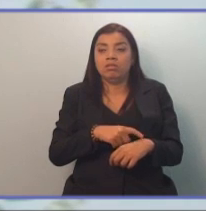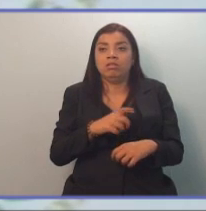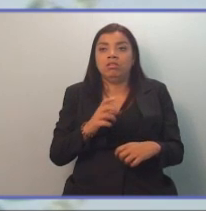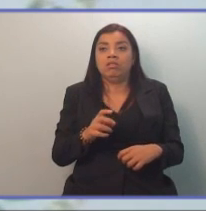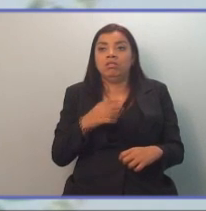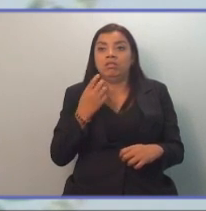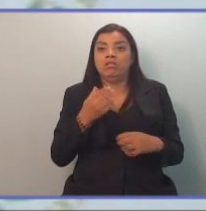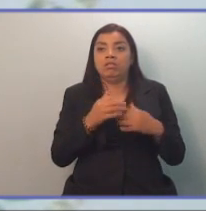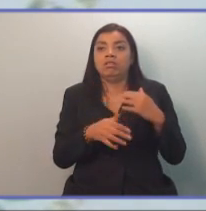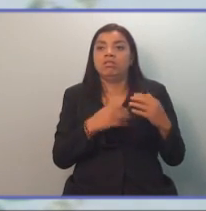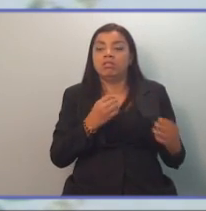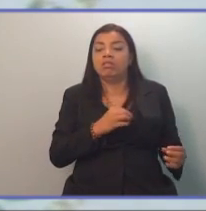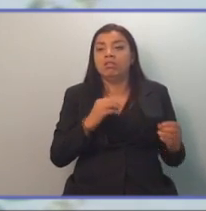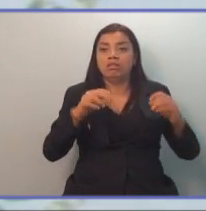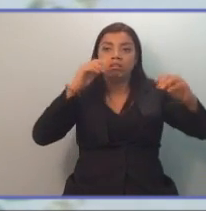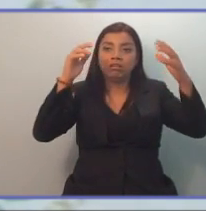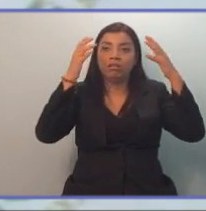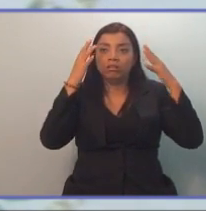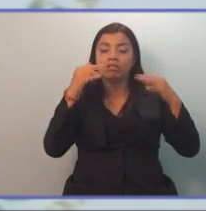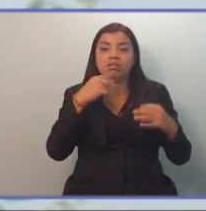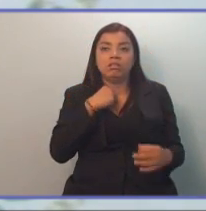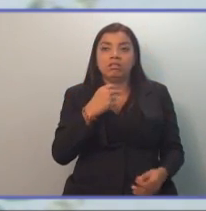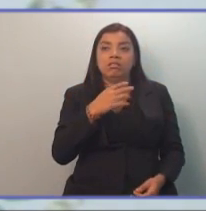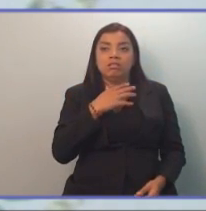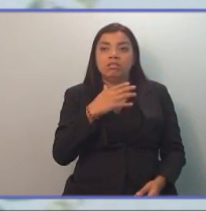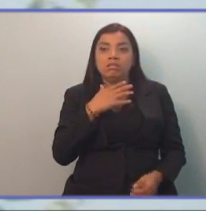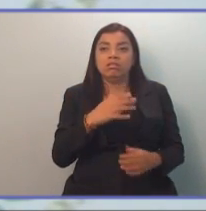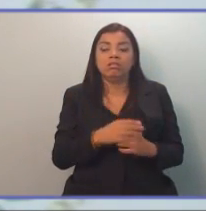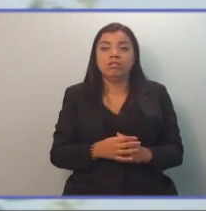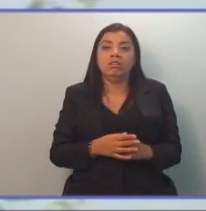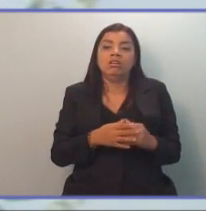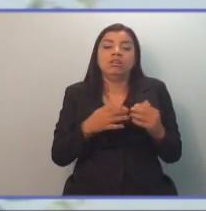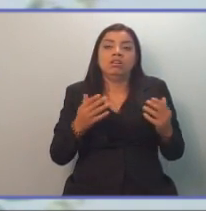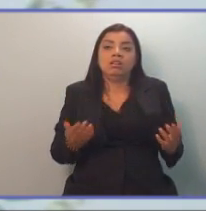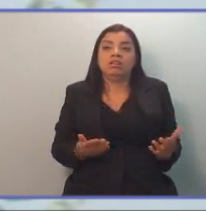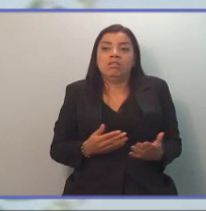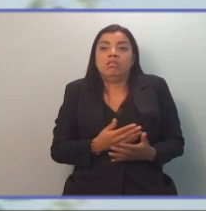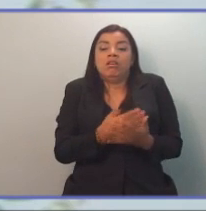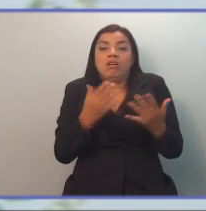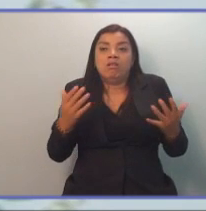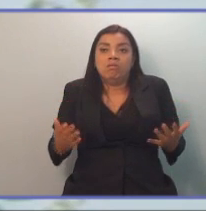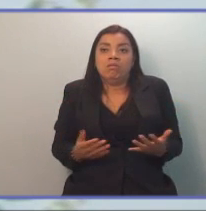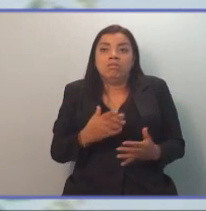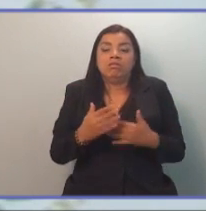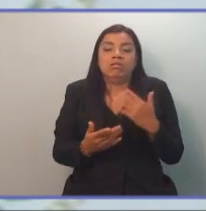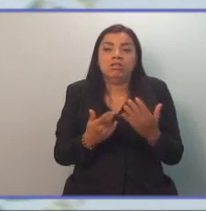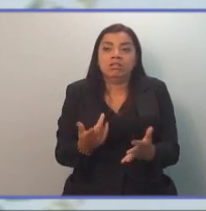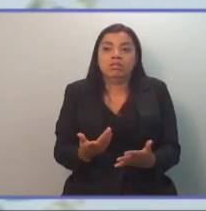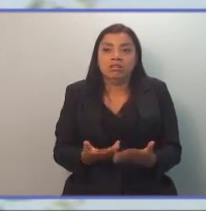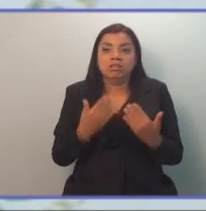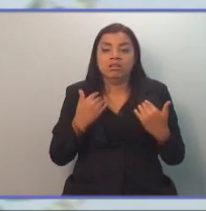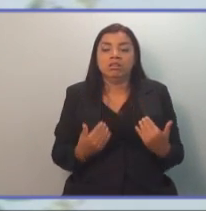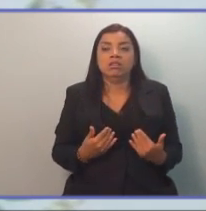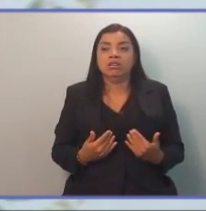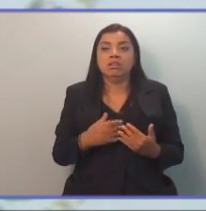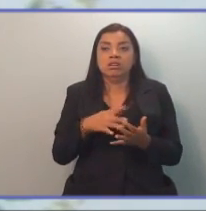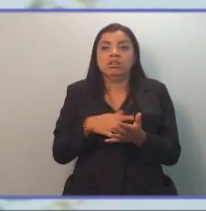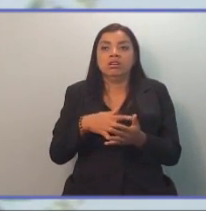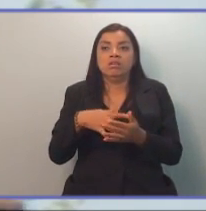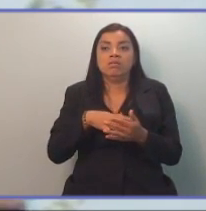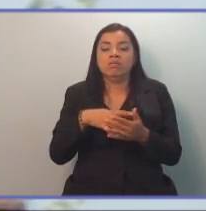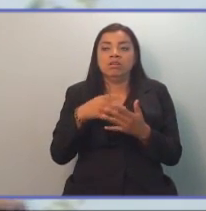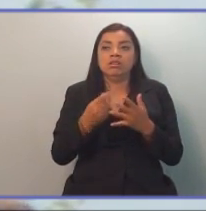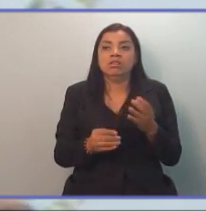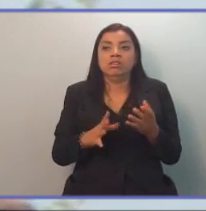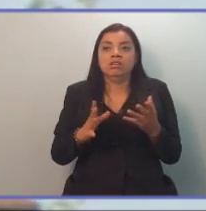la ejecución de una sentencia, es bien difícil. Se ve como vulnerado el derecho de la parte gananciosa,